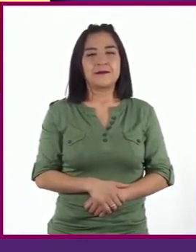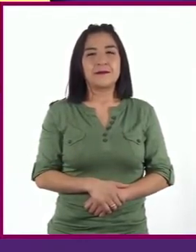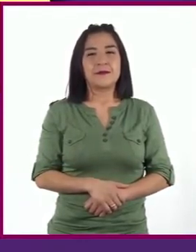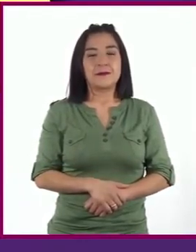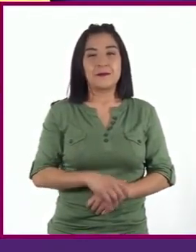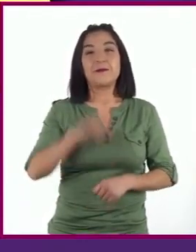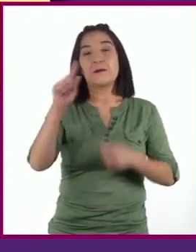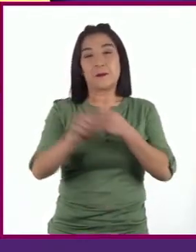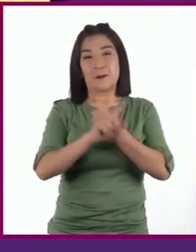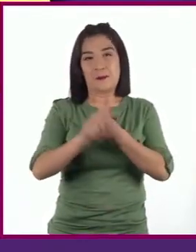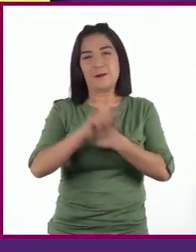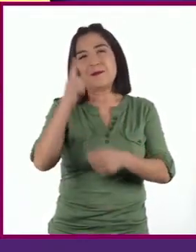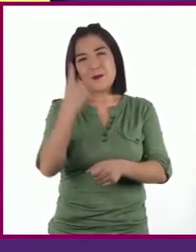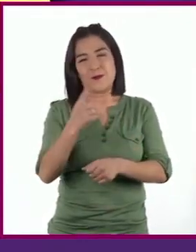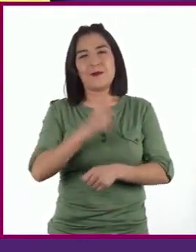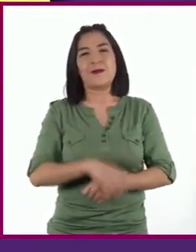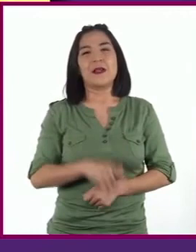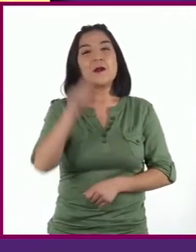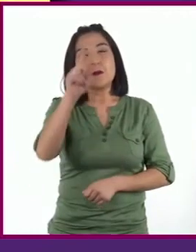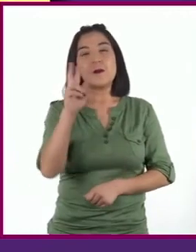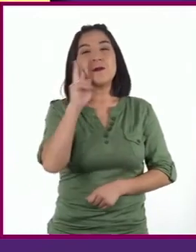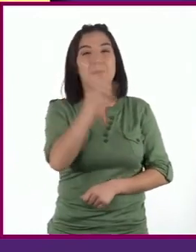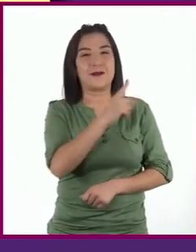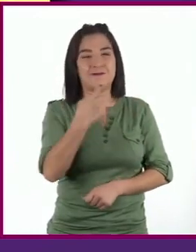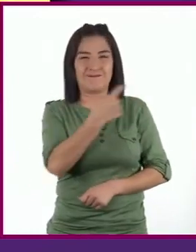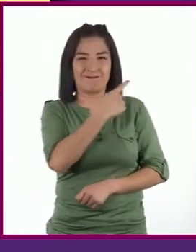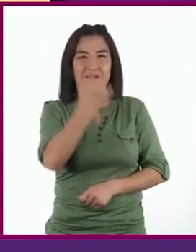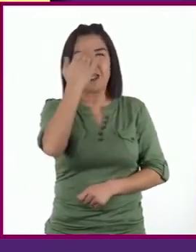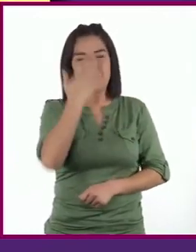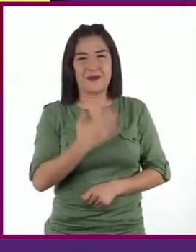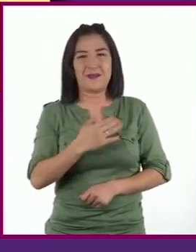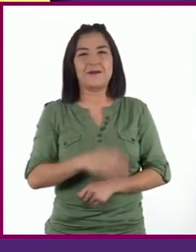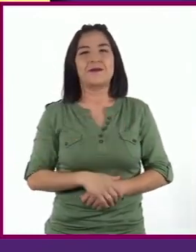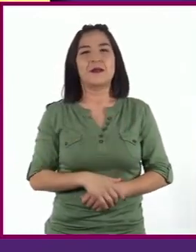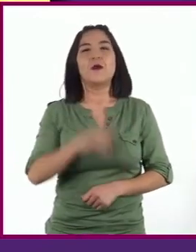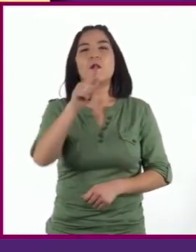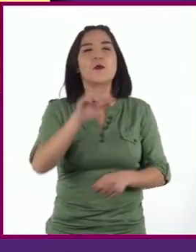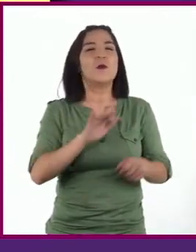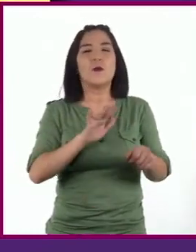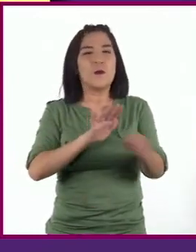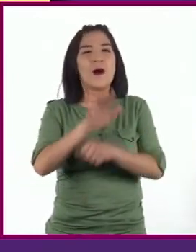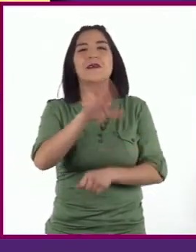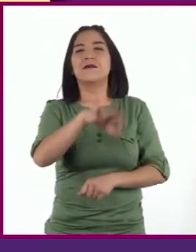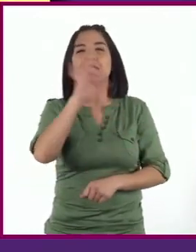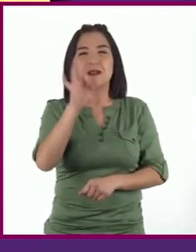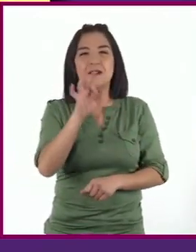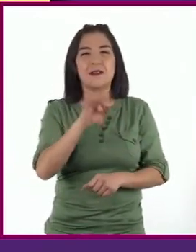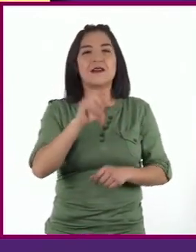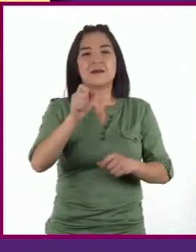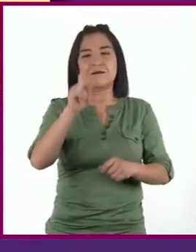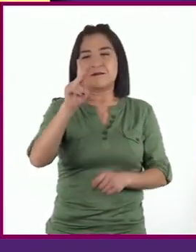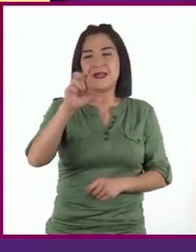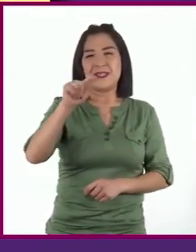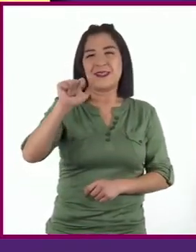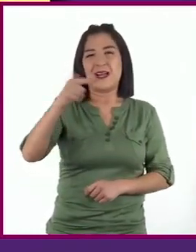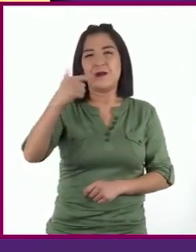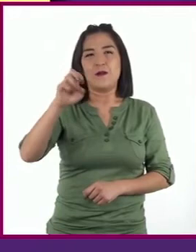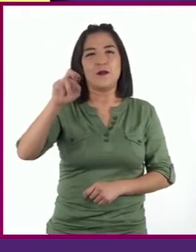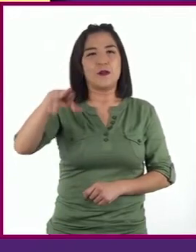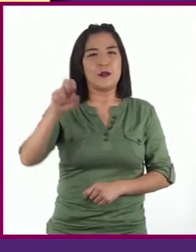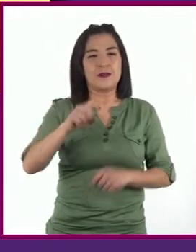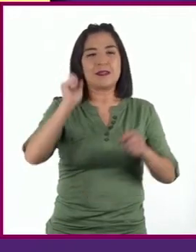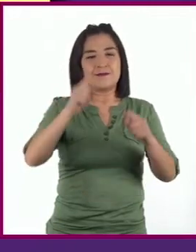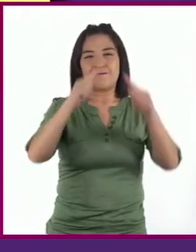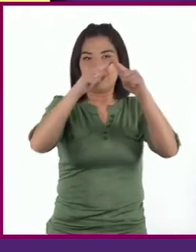Problema 1. Observen las siguientes figuras y determinen cómo sería el pentágono que seguiría en